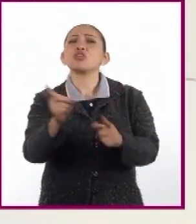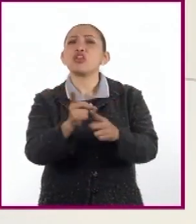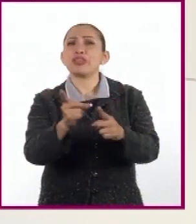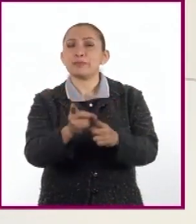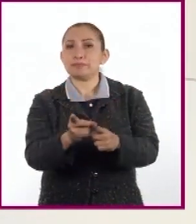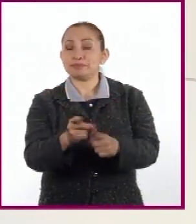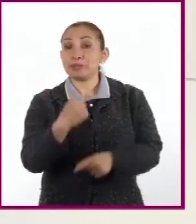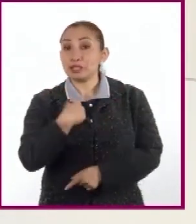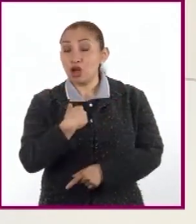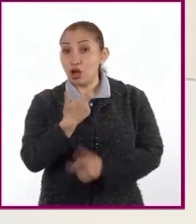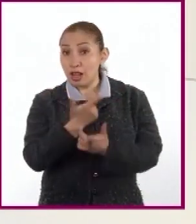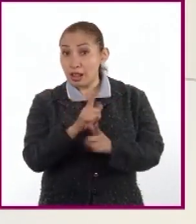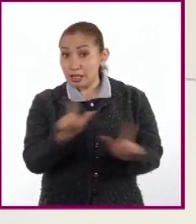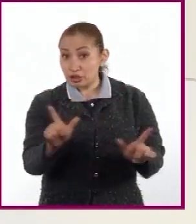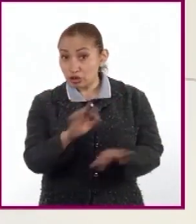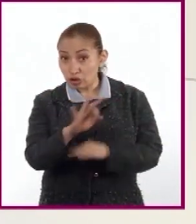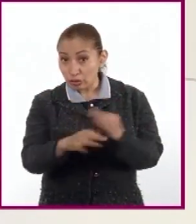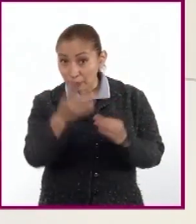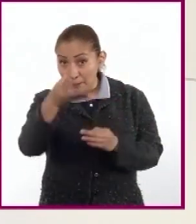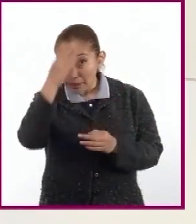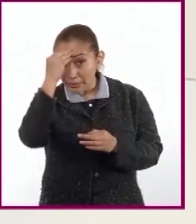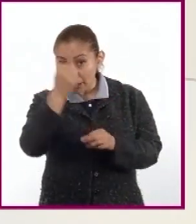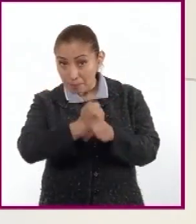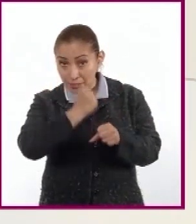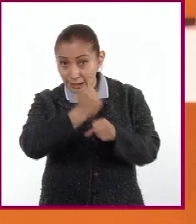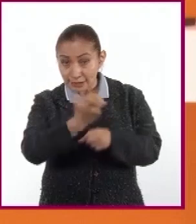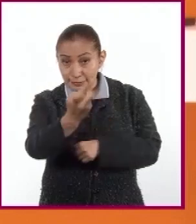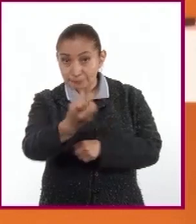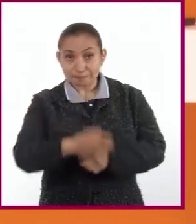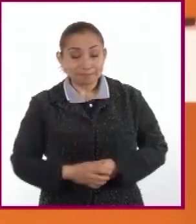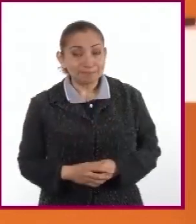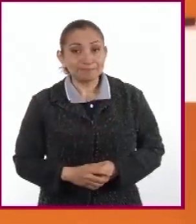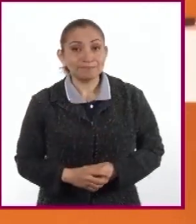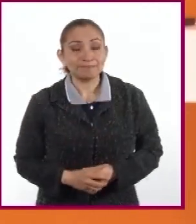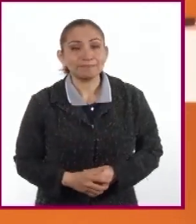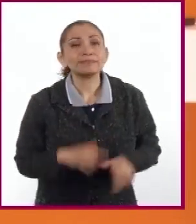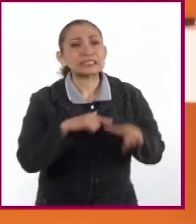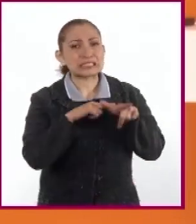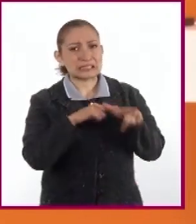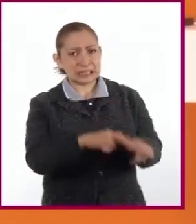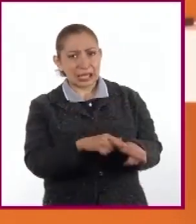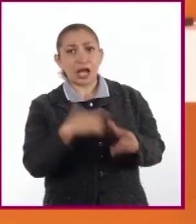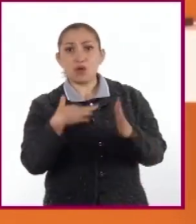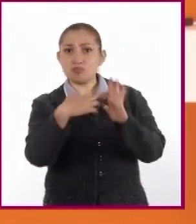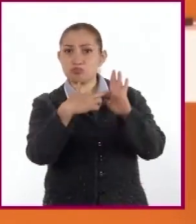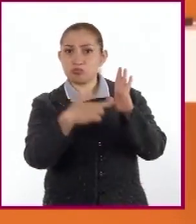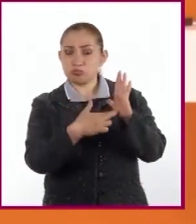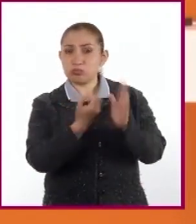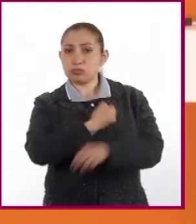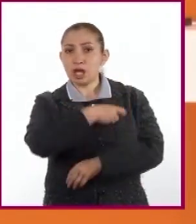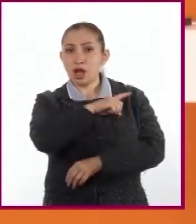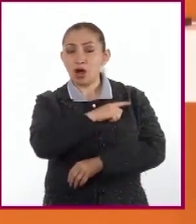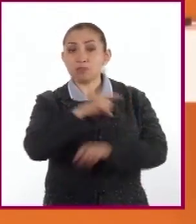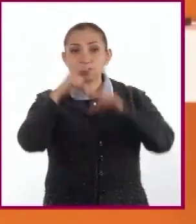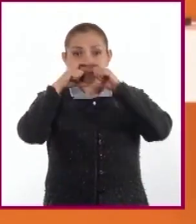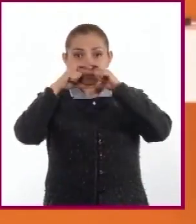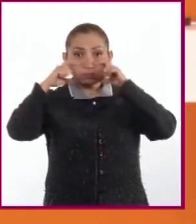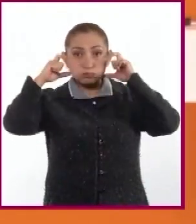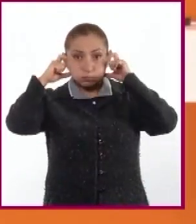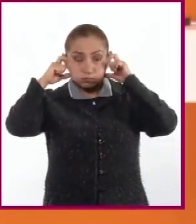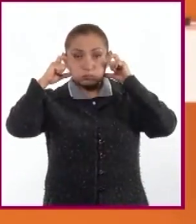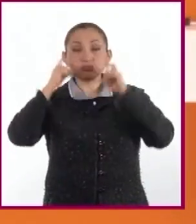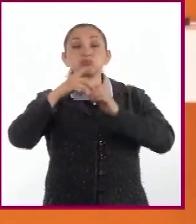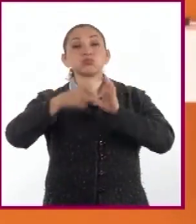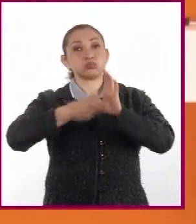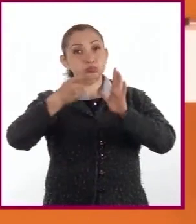¿Están listas y listos para aprender y ponerlo en práctica? Continúen con las medidas de salud, usen el cubrebocas, laven